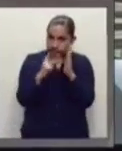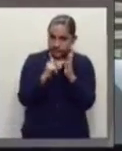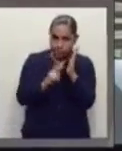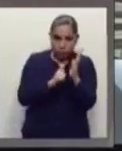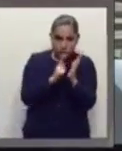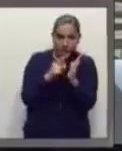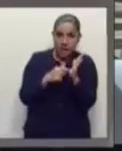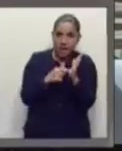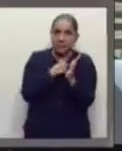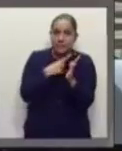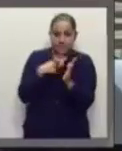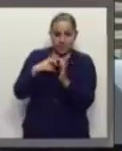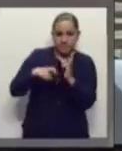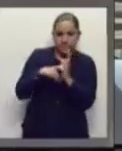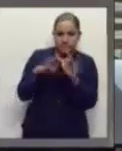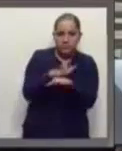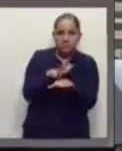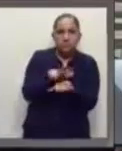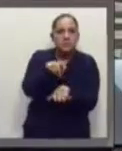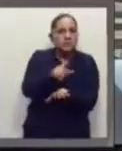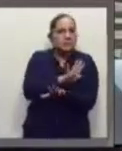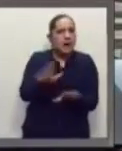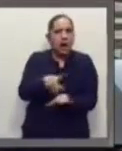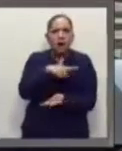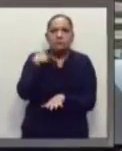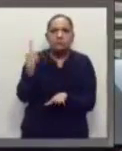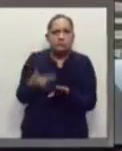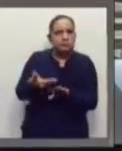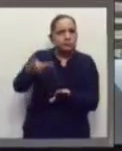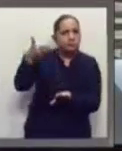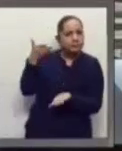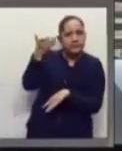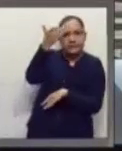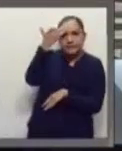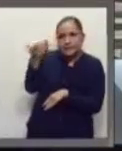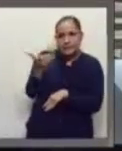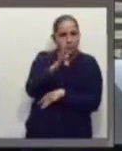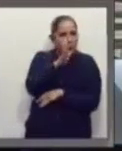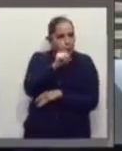está vencida. No caigamos en la ilegalidad. Es un